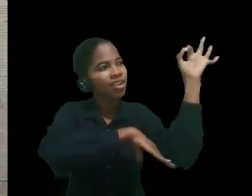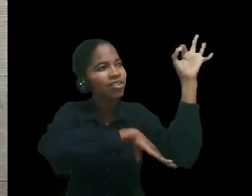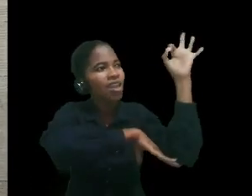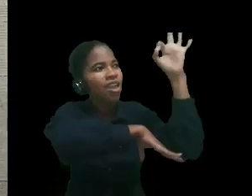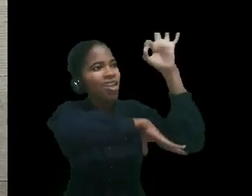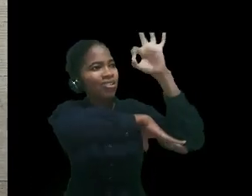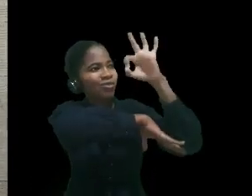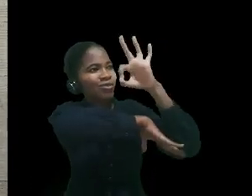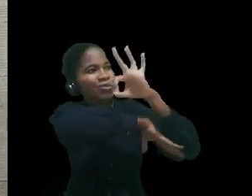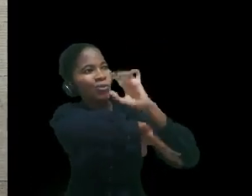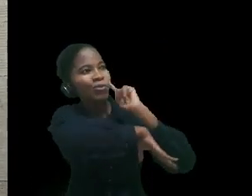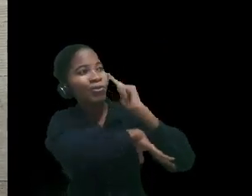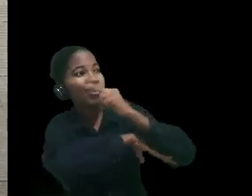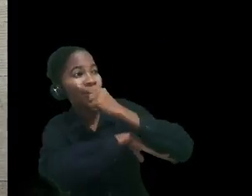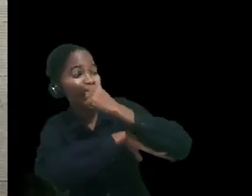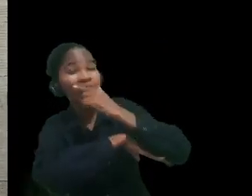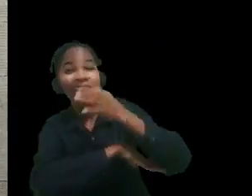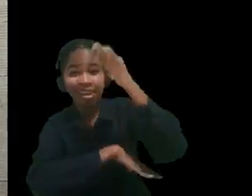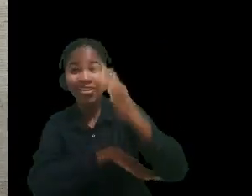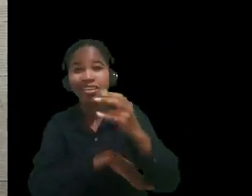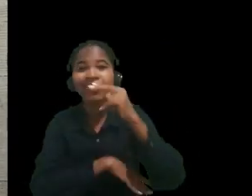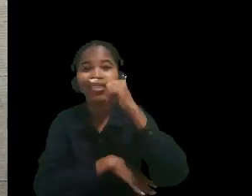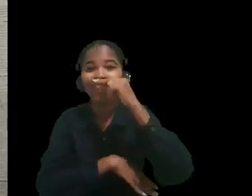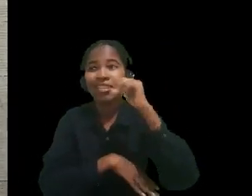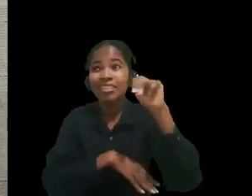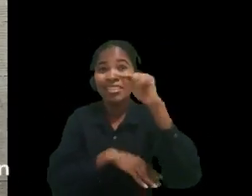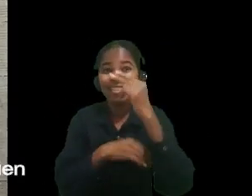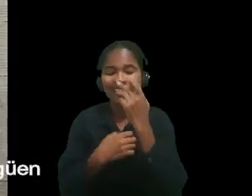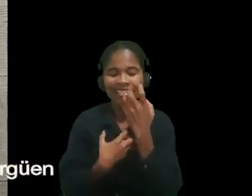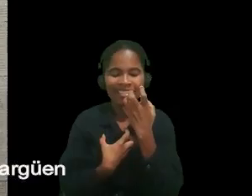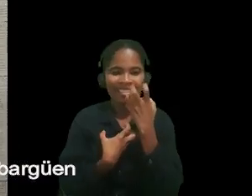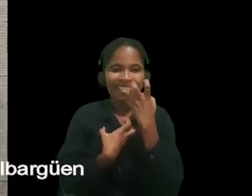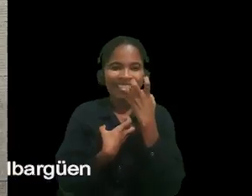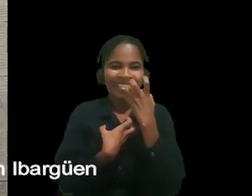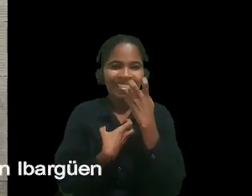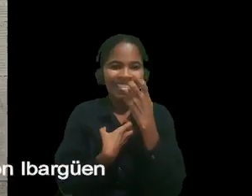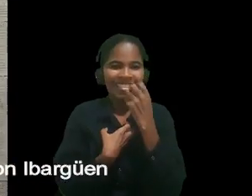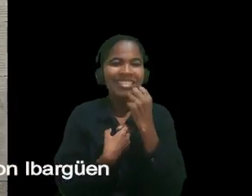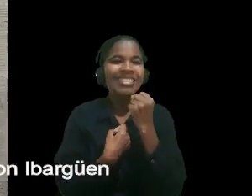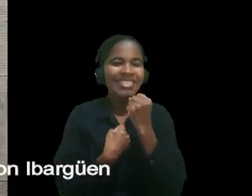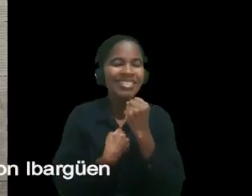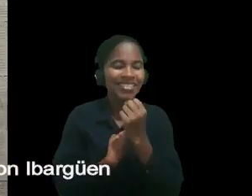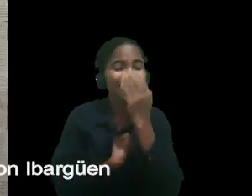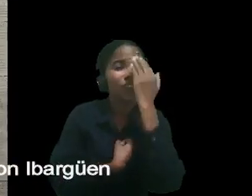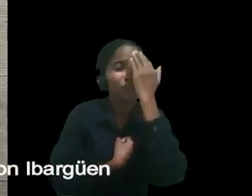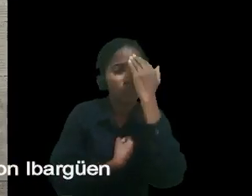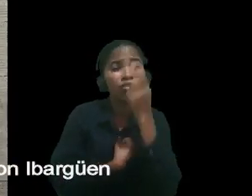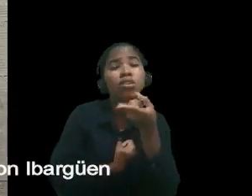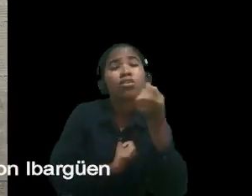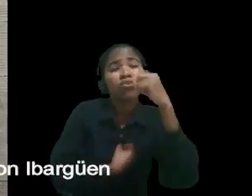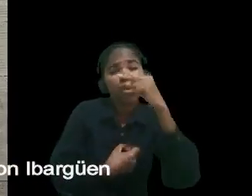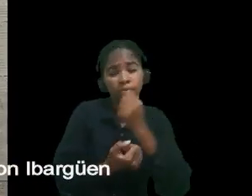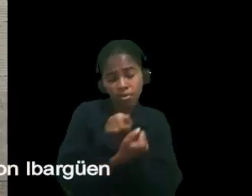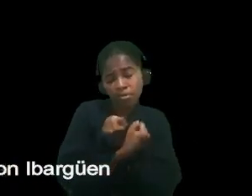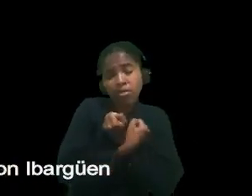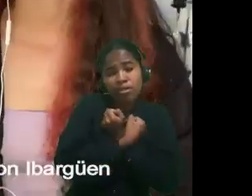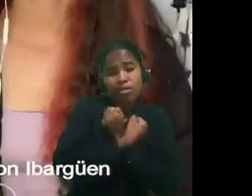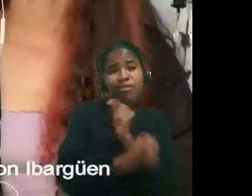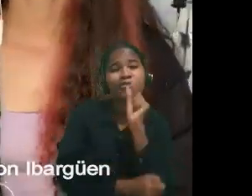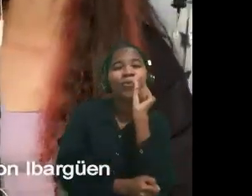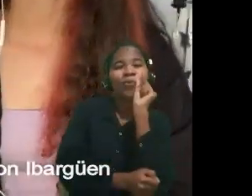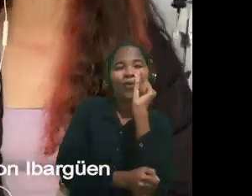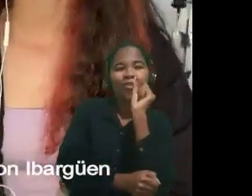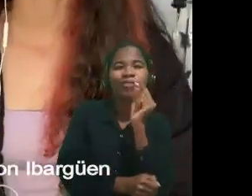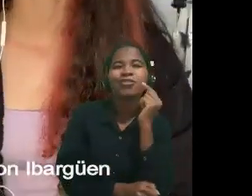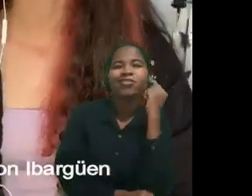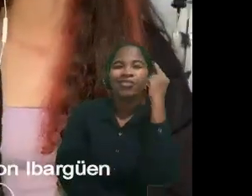muero. Los atardeceres de tus ojos, mira la verdad que tienes, niña, tus senos. Yo sé que tú